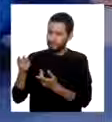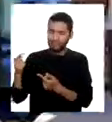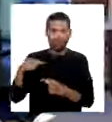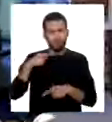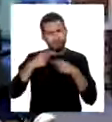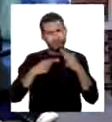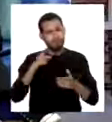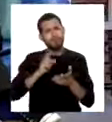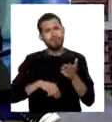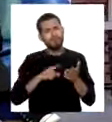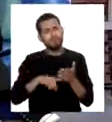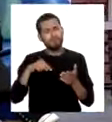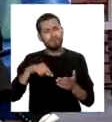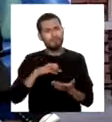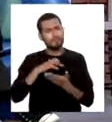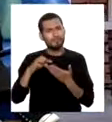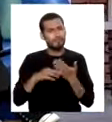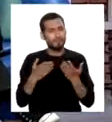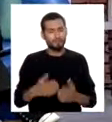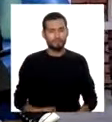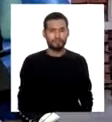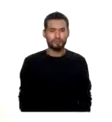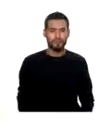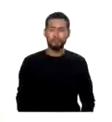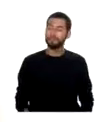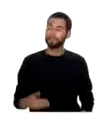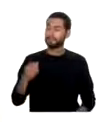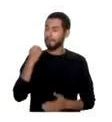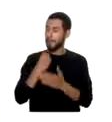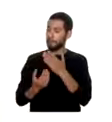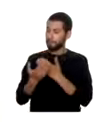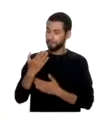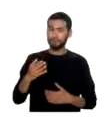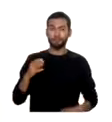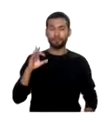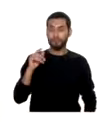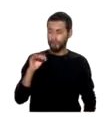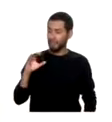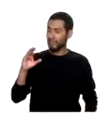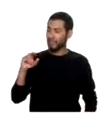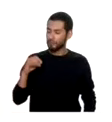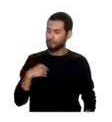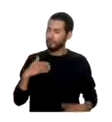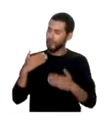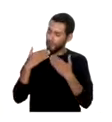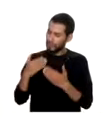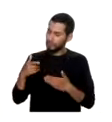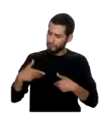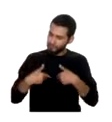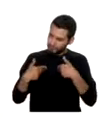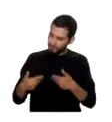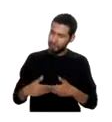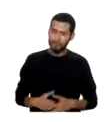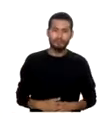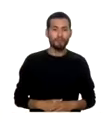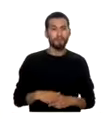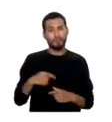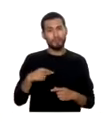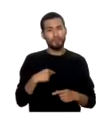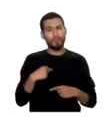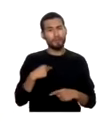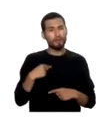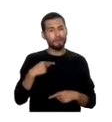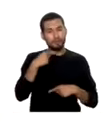cuentes de qué se trata este proyecto. Ante todo, buenos días, Fátima, Christopher. Realmente muy agradecido por la invitación y hacerles un